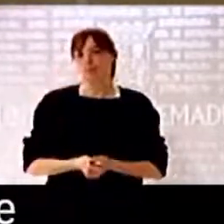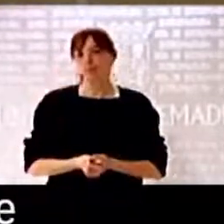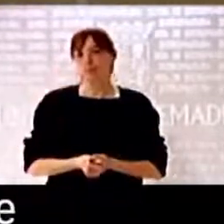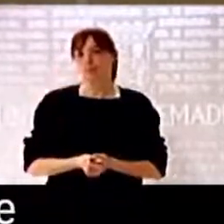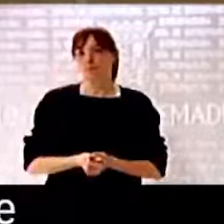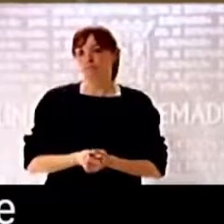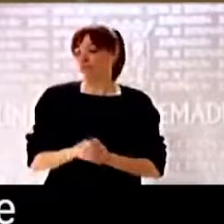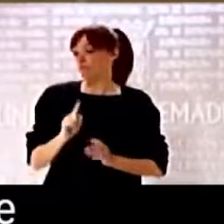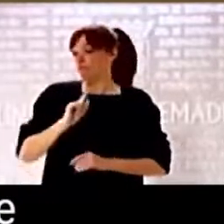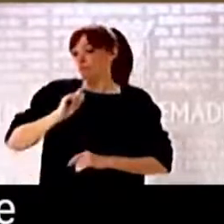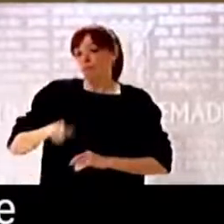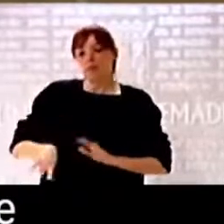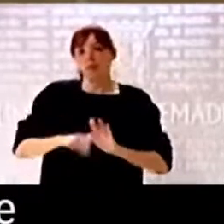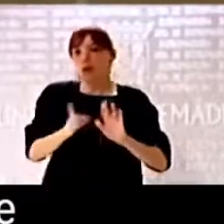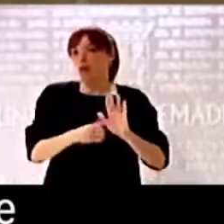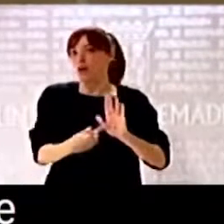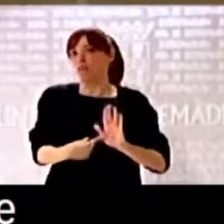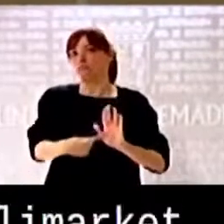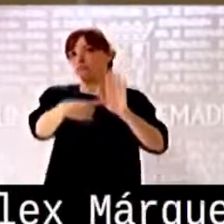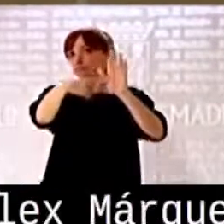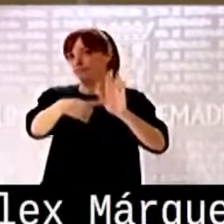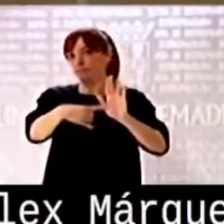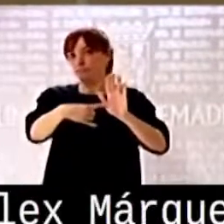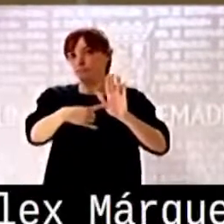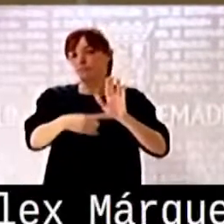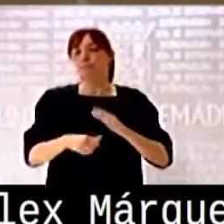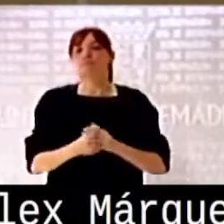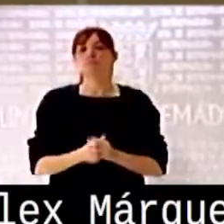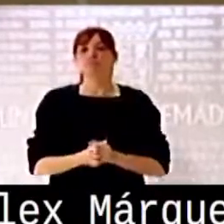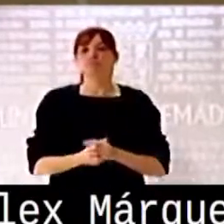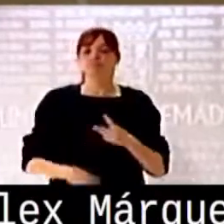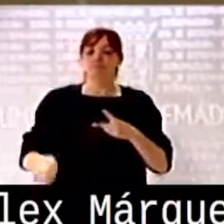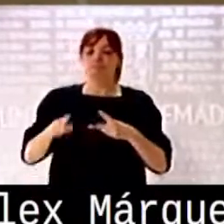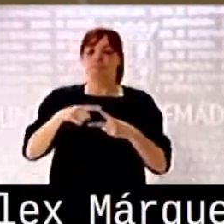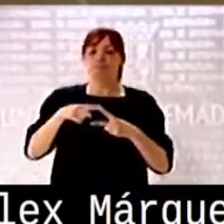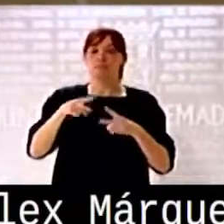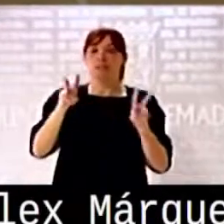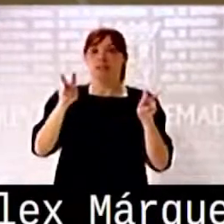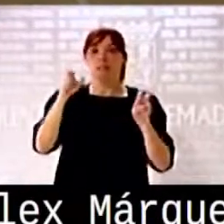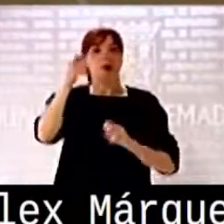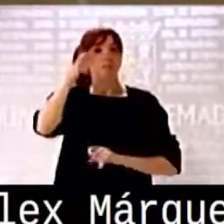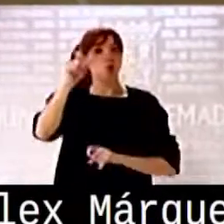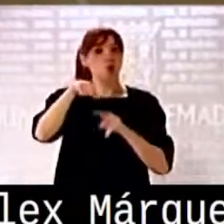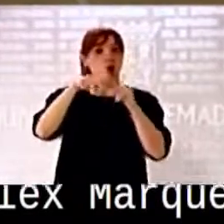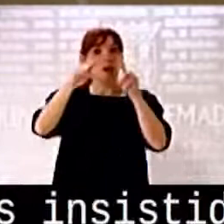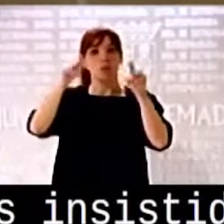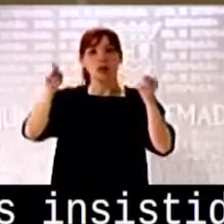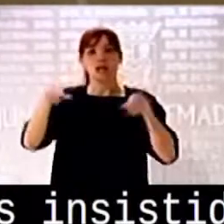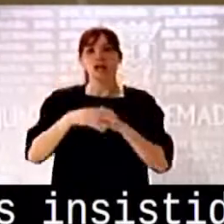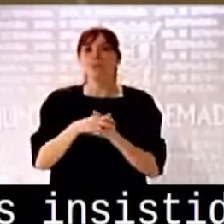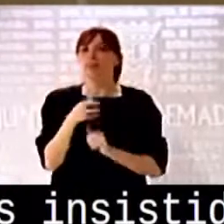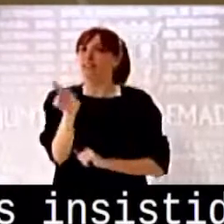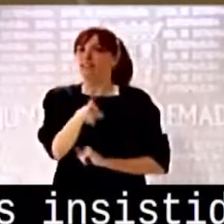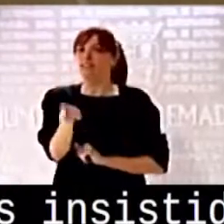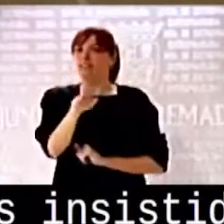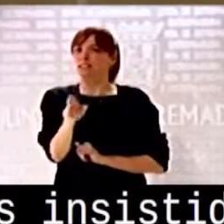que la ley marque. Y con respecto a Alburquerque, hemos insistido muchas